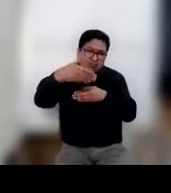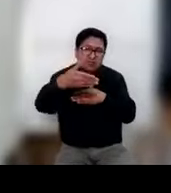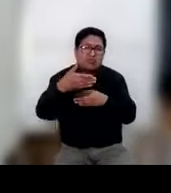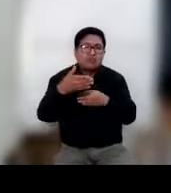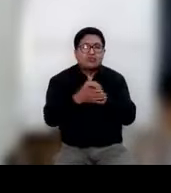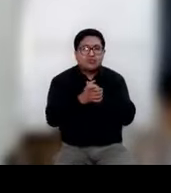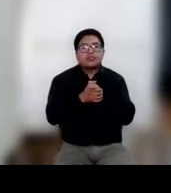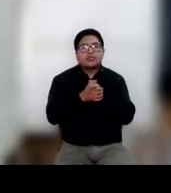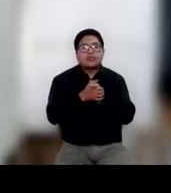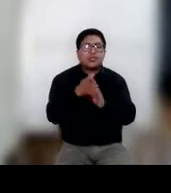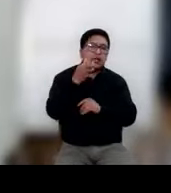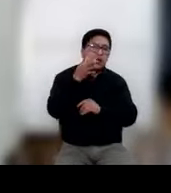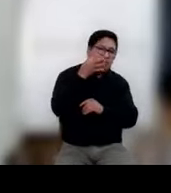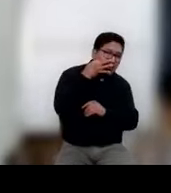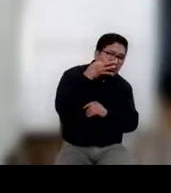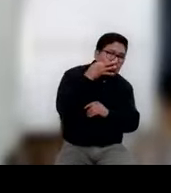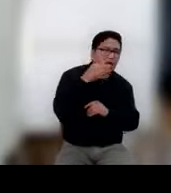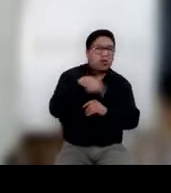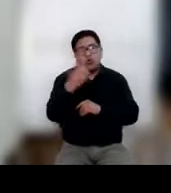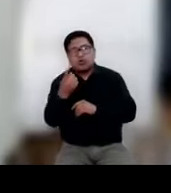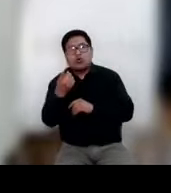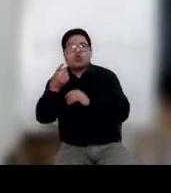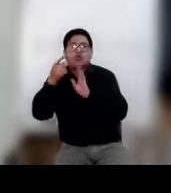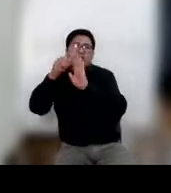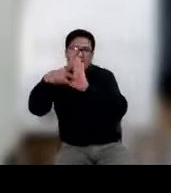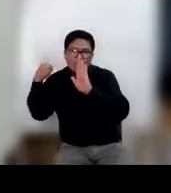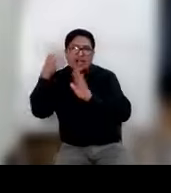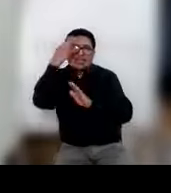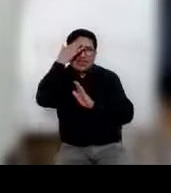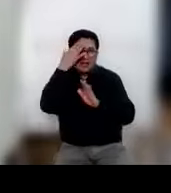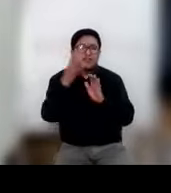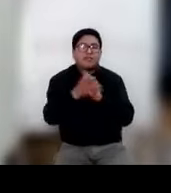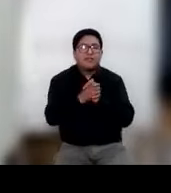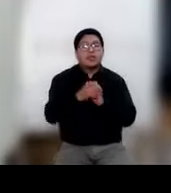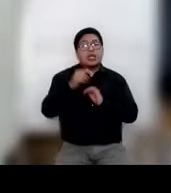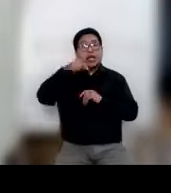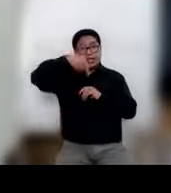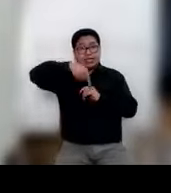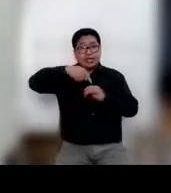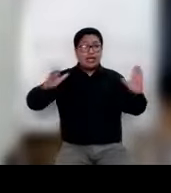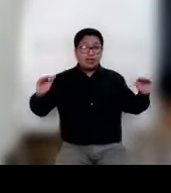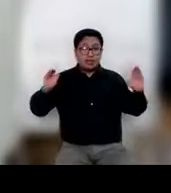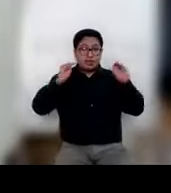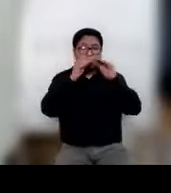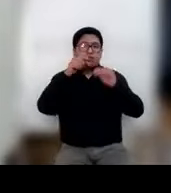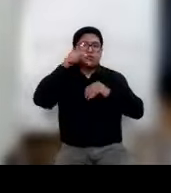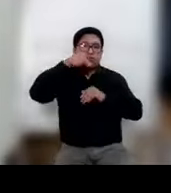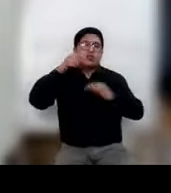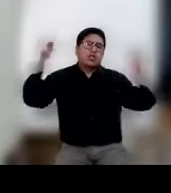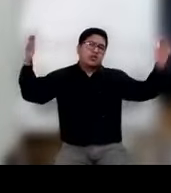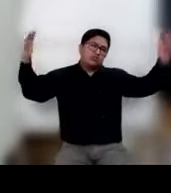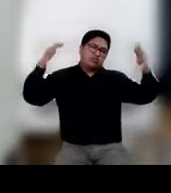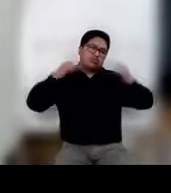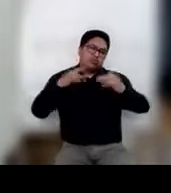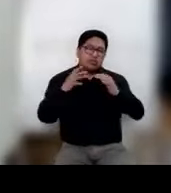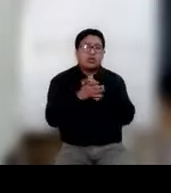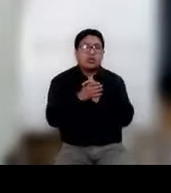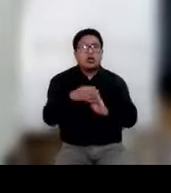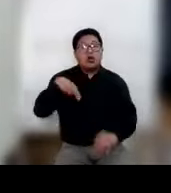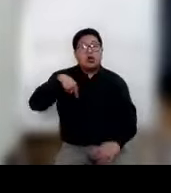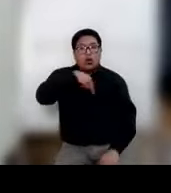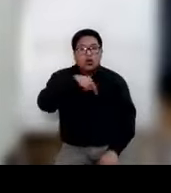el léxico de decir presidencial fue a la paz y fue precisamente después de que nos enteramos